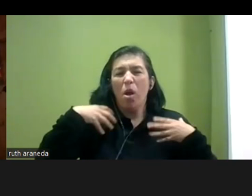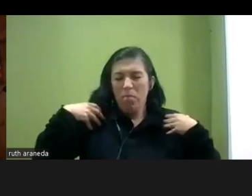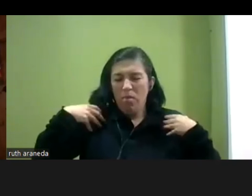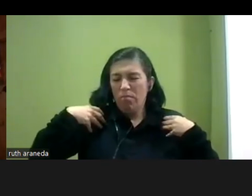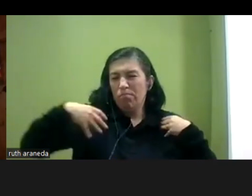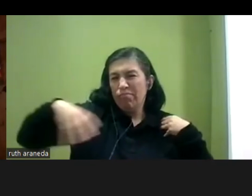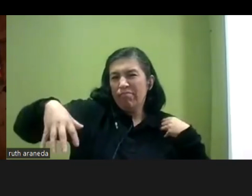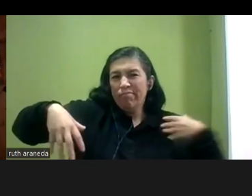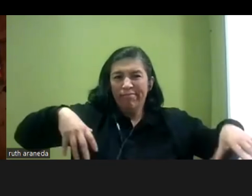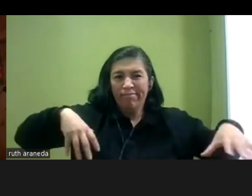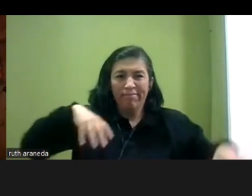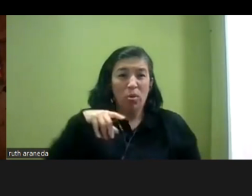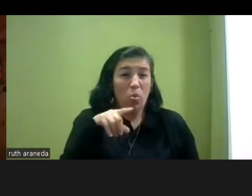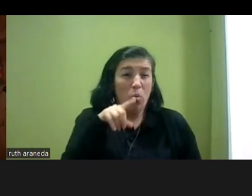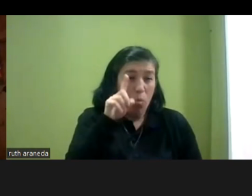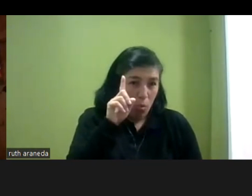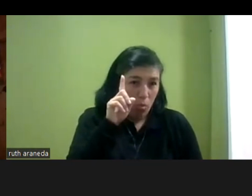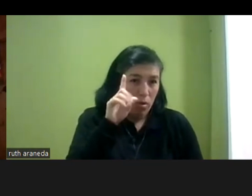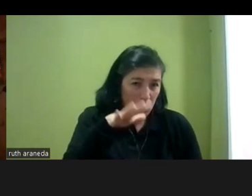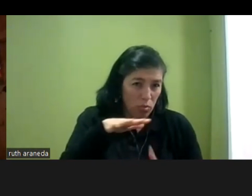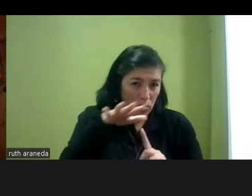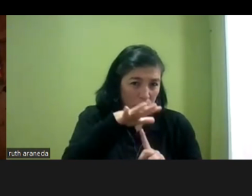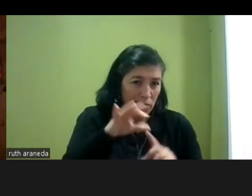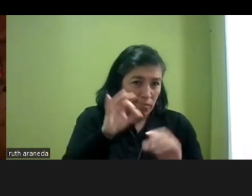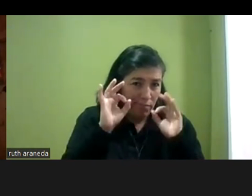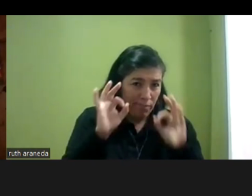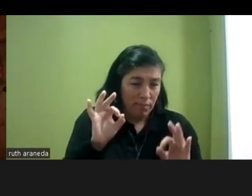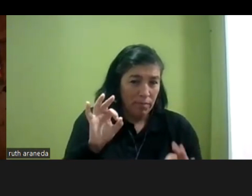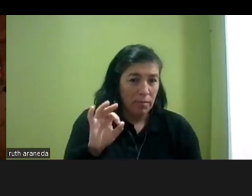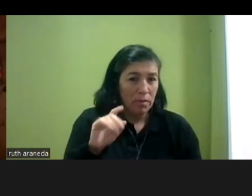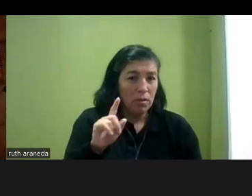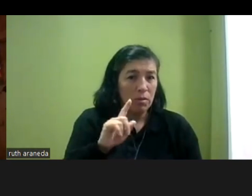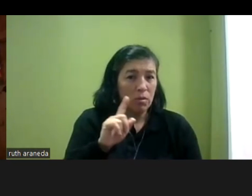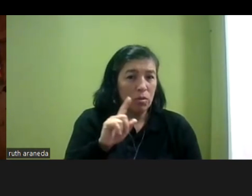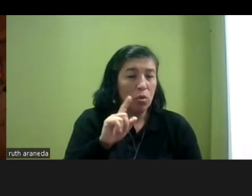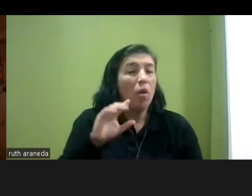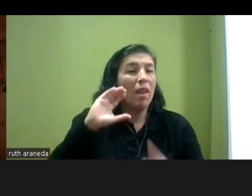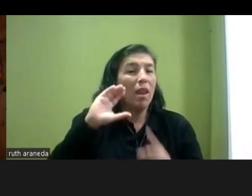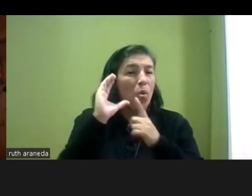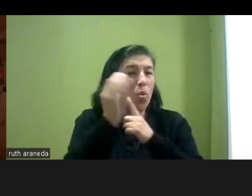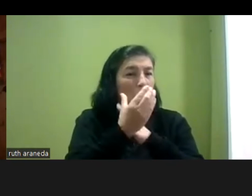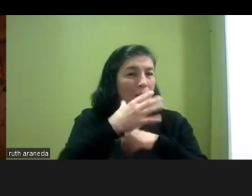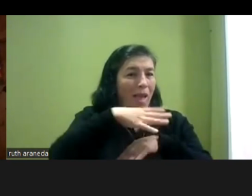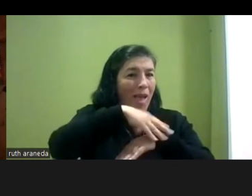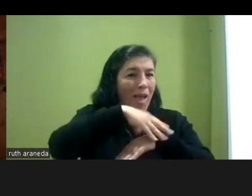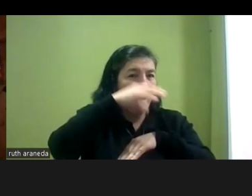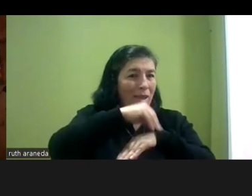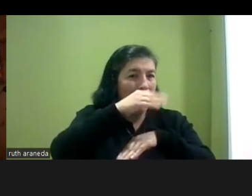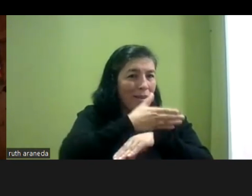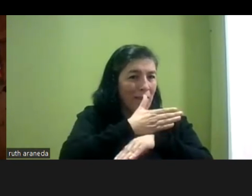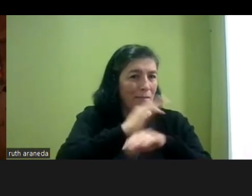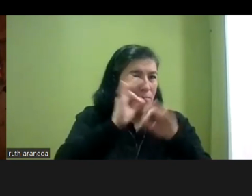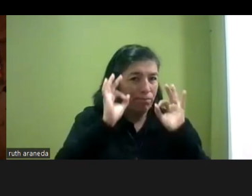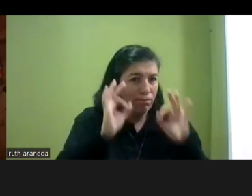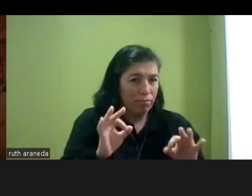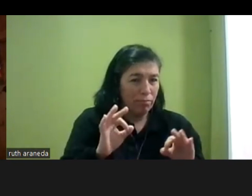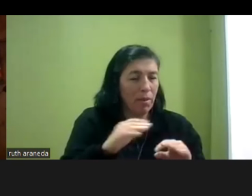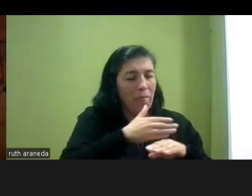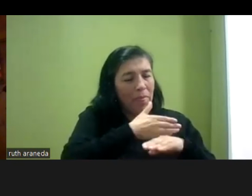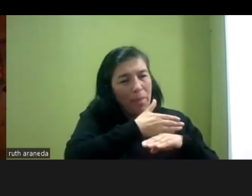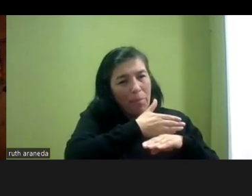es un caso puntual y no se trata de la cultura arica propiamente tal, que viene más